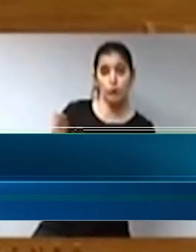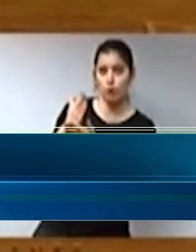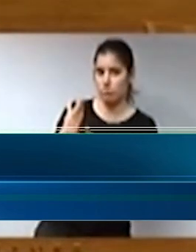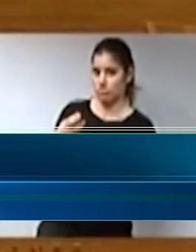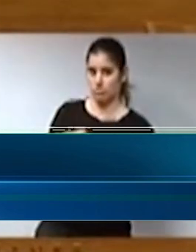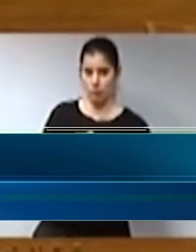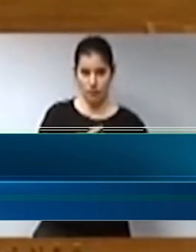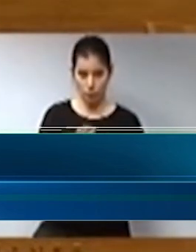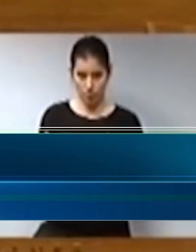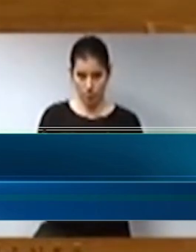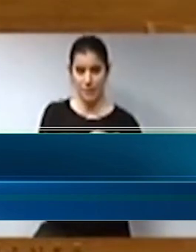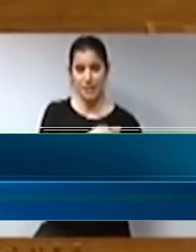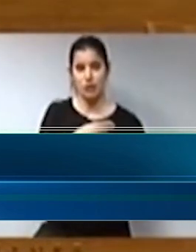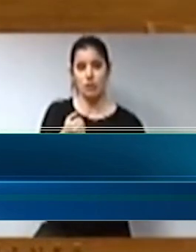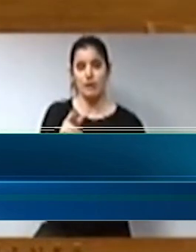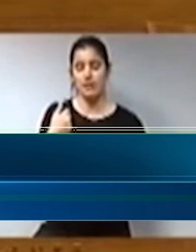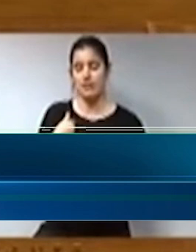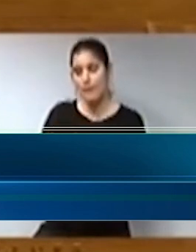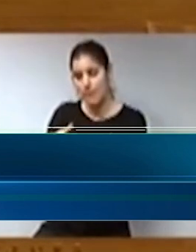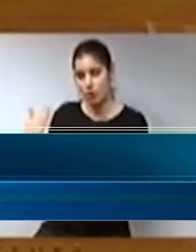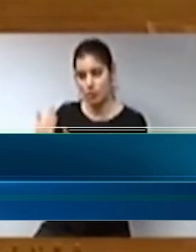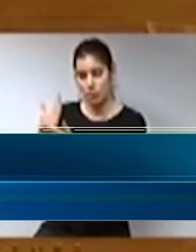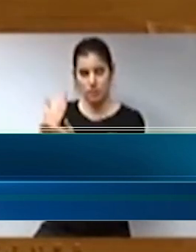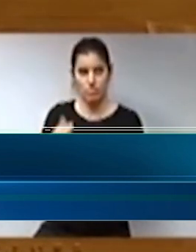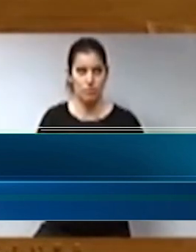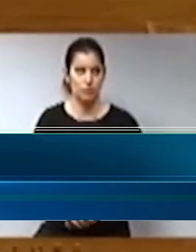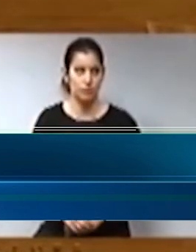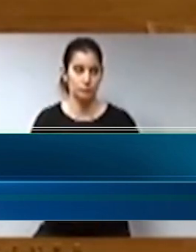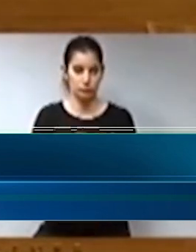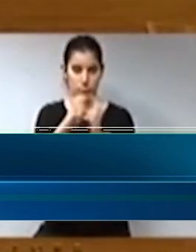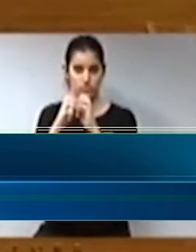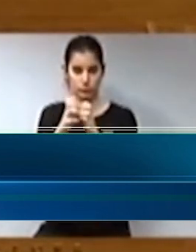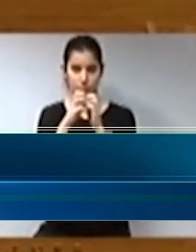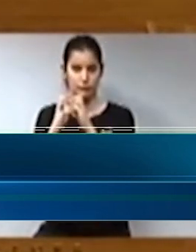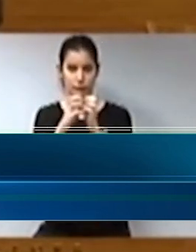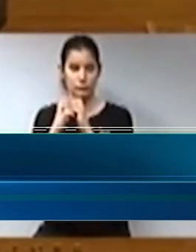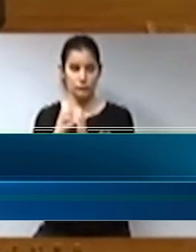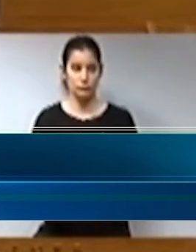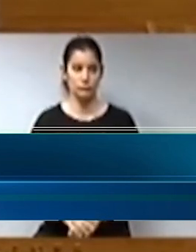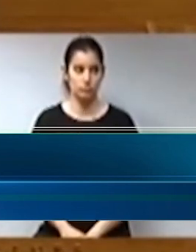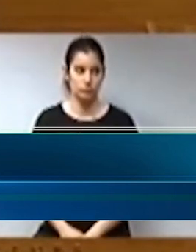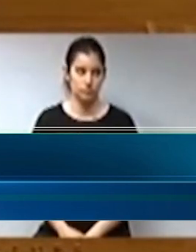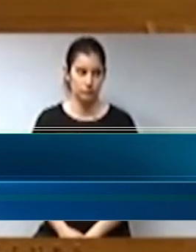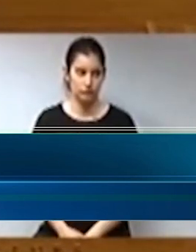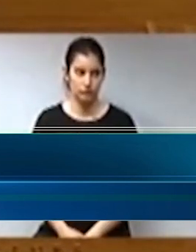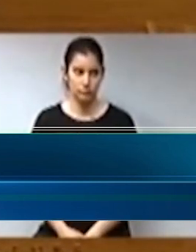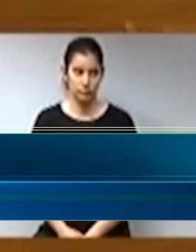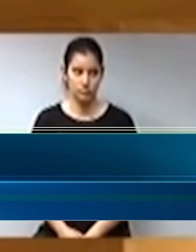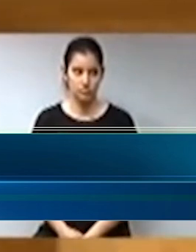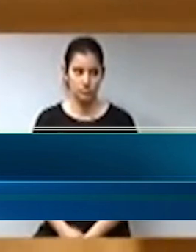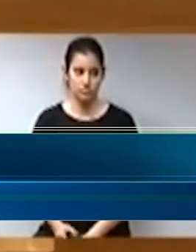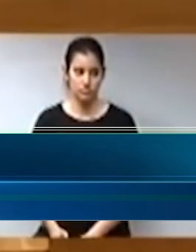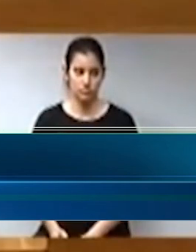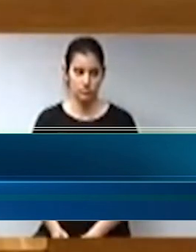y con grupos un poquito más radicales. ¿Qué pasa? Que el Partido Popular ha salido directamente diciendo con Ciudadanos no se puede ir ni